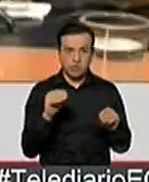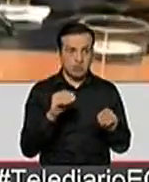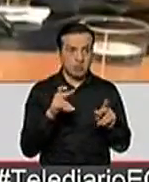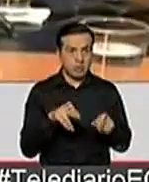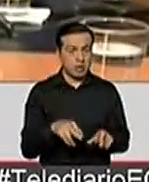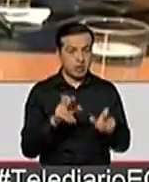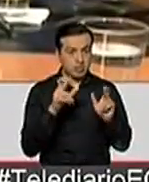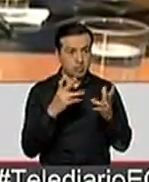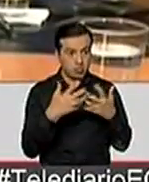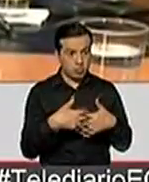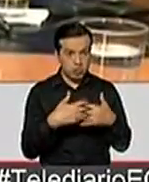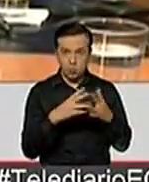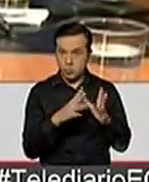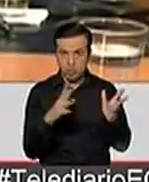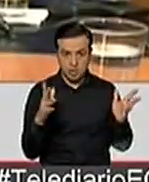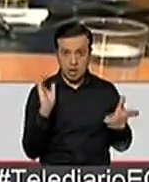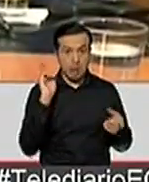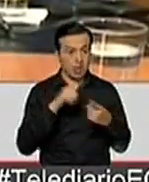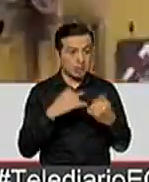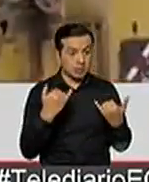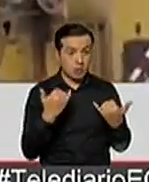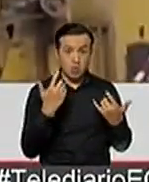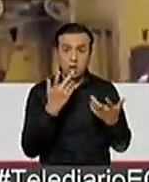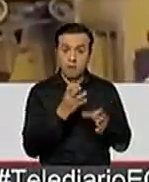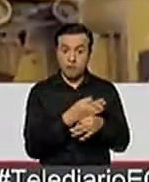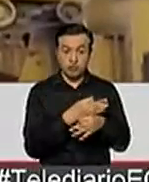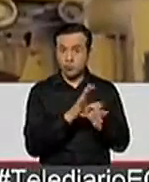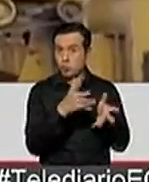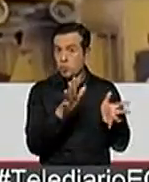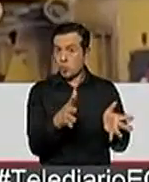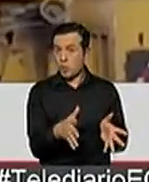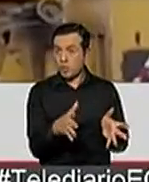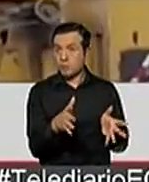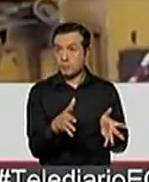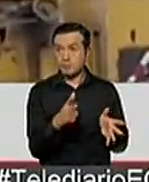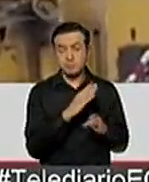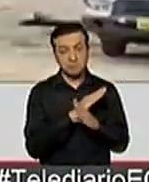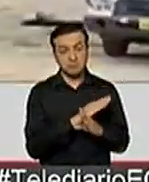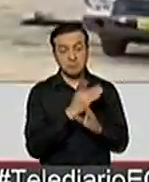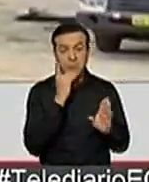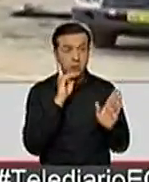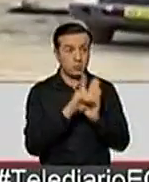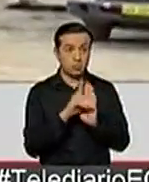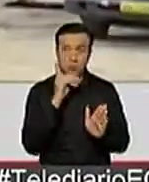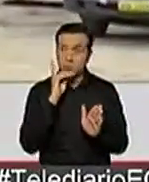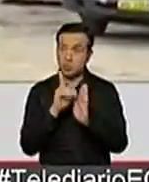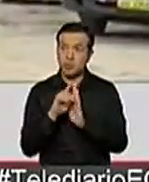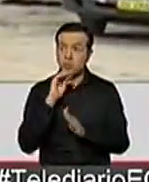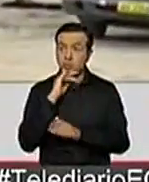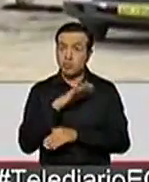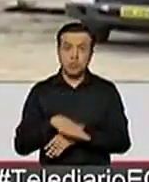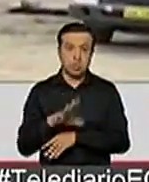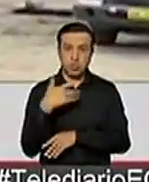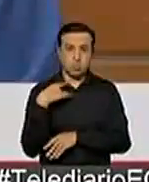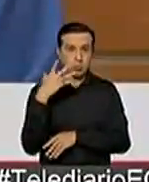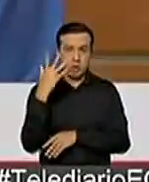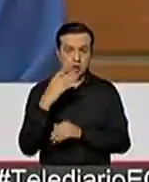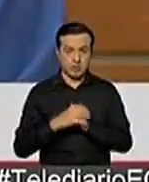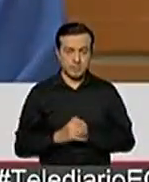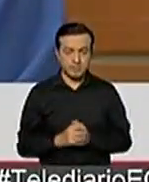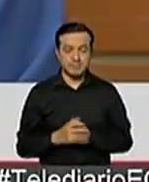funcionamiento. Pero afirman que la planta aún no está en funcionamiento, por tanto, rechazan las denuncias de supuesta contaminación.